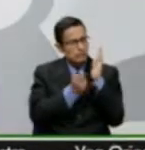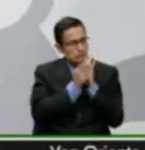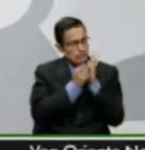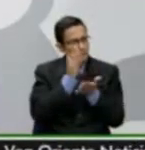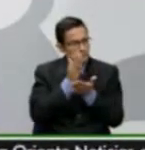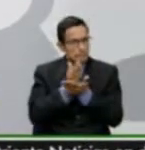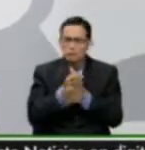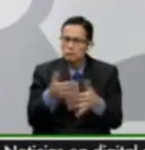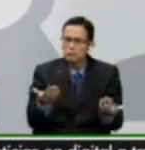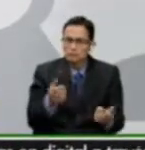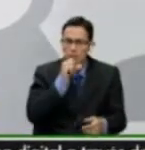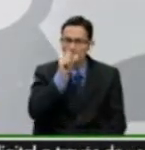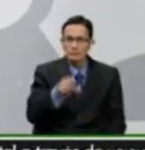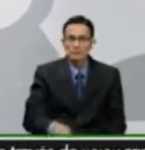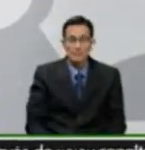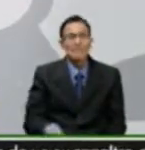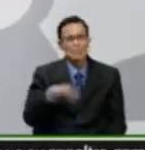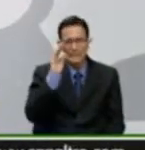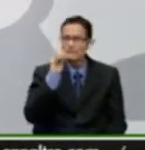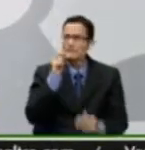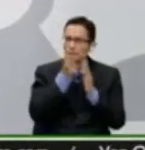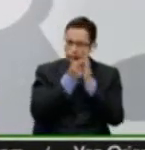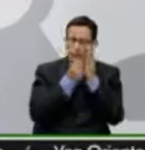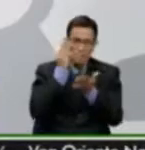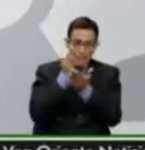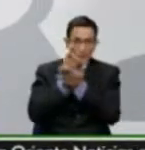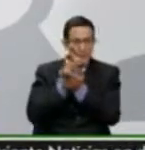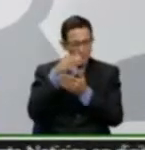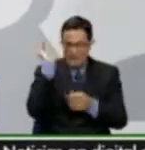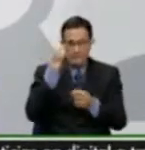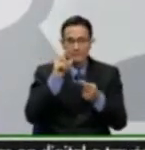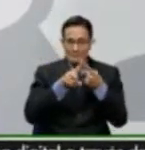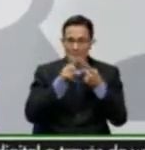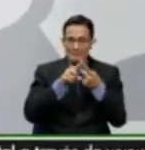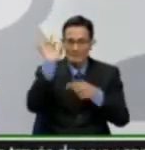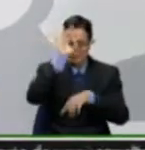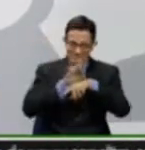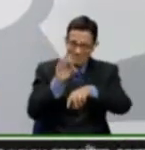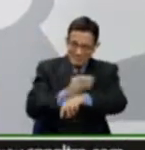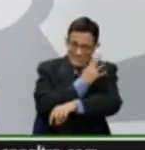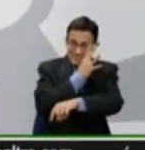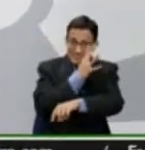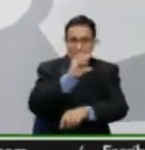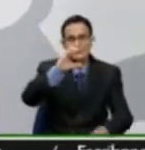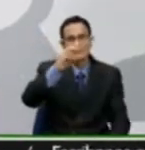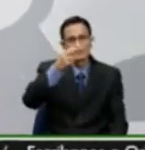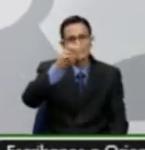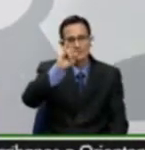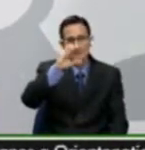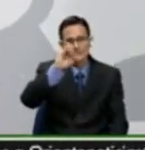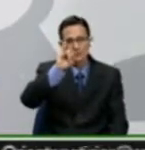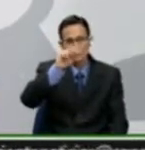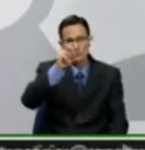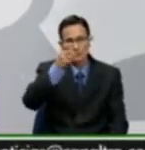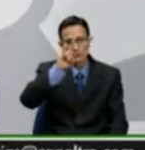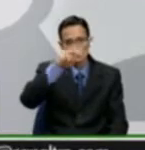general, pienso yo que las más frecuentes en este momento tenemos la cuestión del chikungunya, tenemos la cuestión de la influenza, entonces es importante que cada